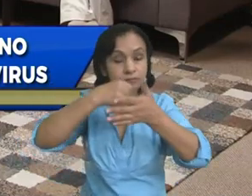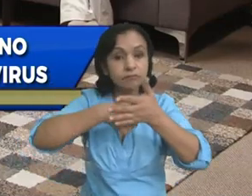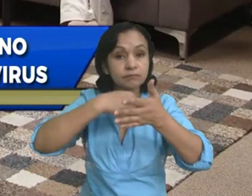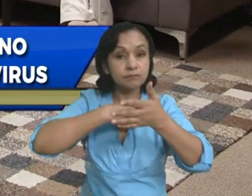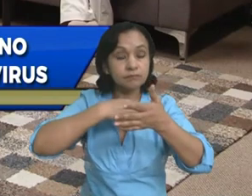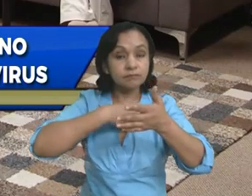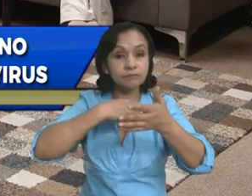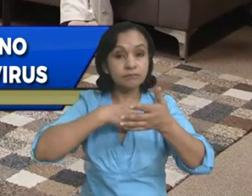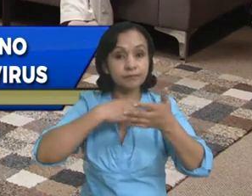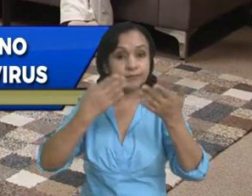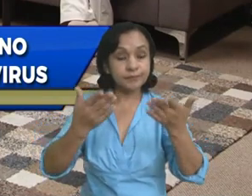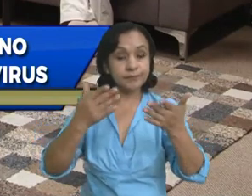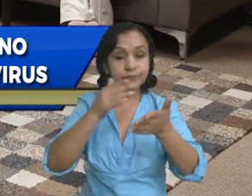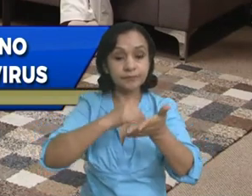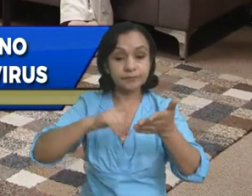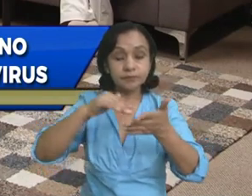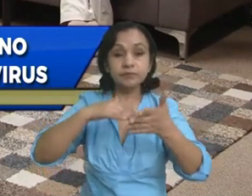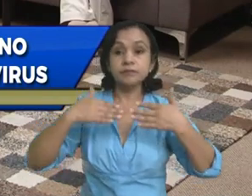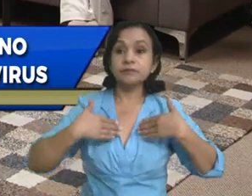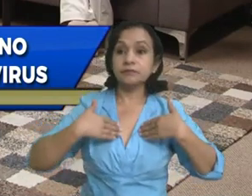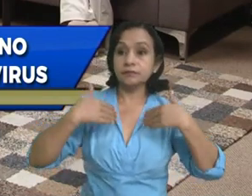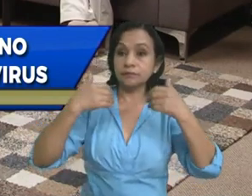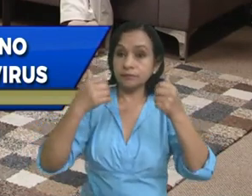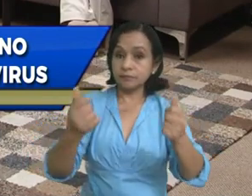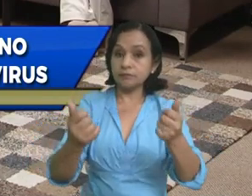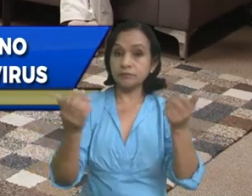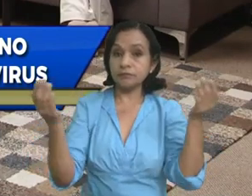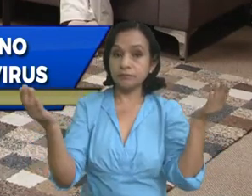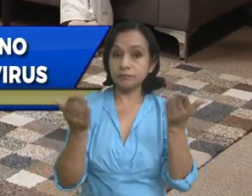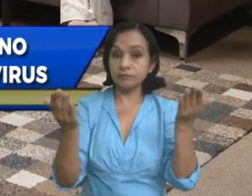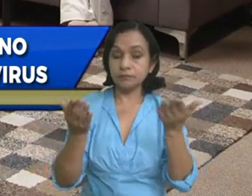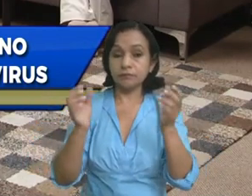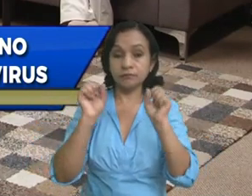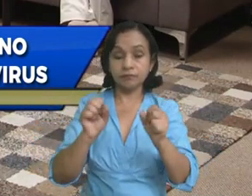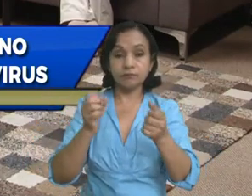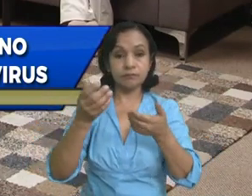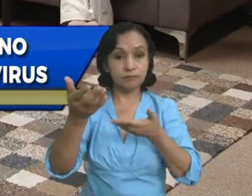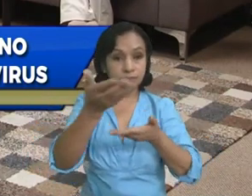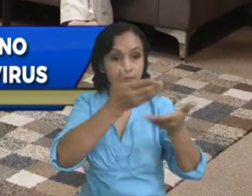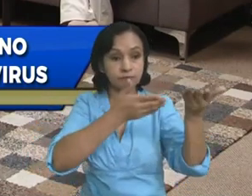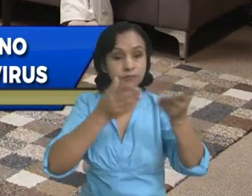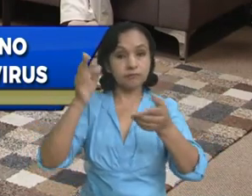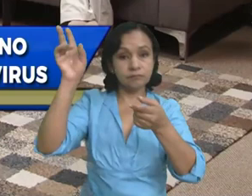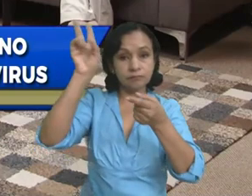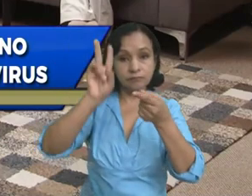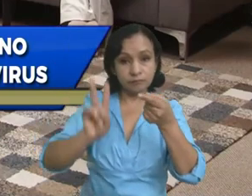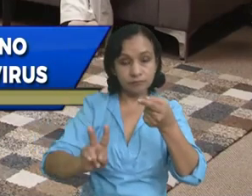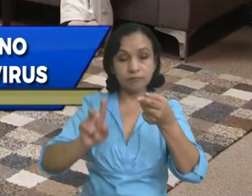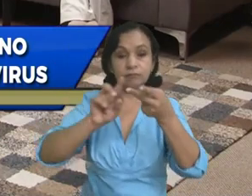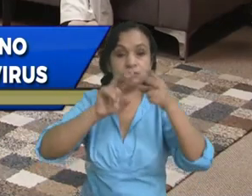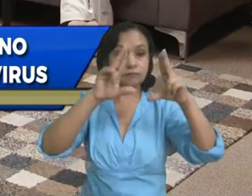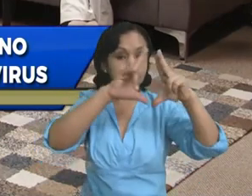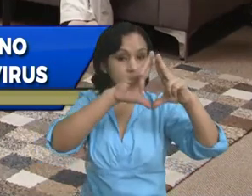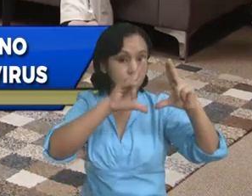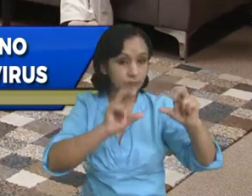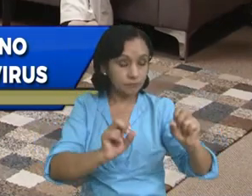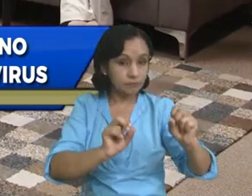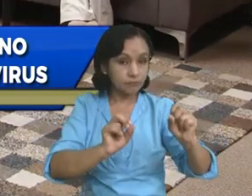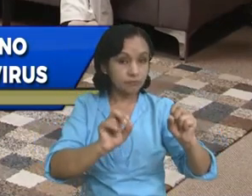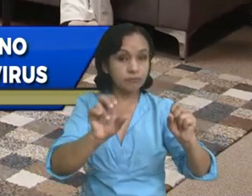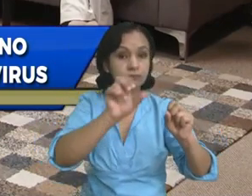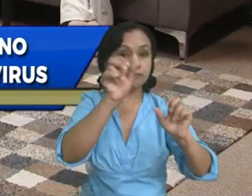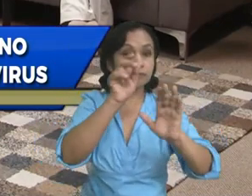sistema teniendo listo el interferón y también cómo podríamos compartirlo con Venezuela, con Nicaragua, con Lombardía también,